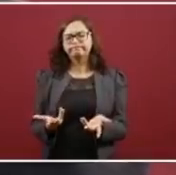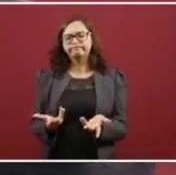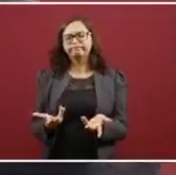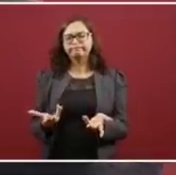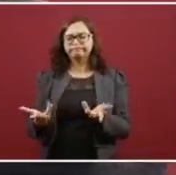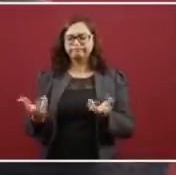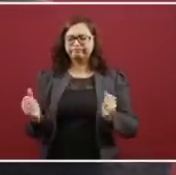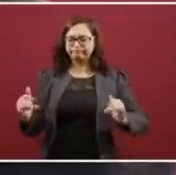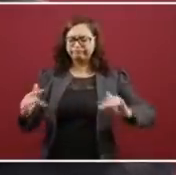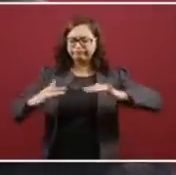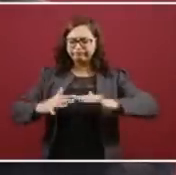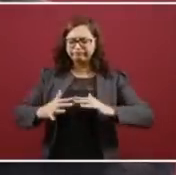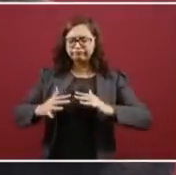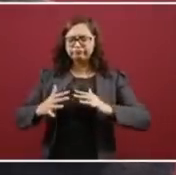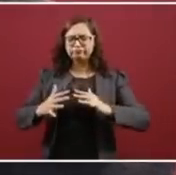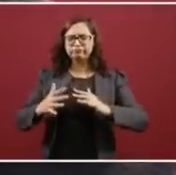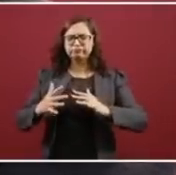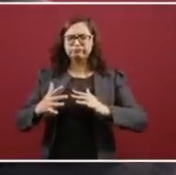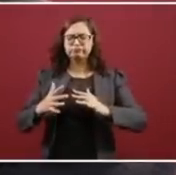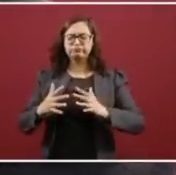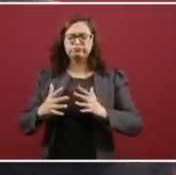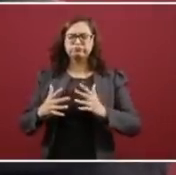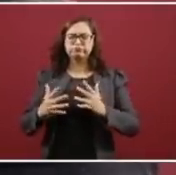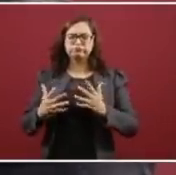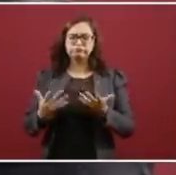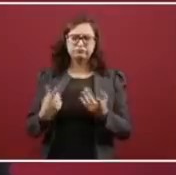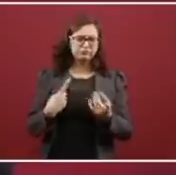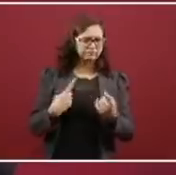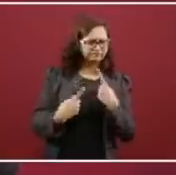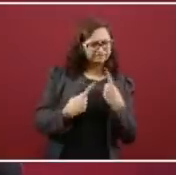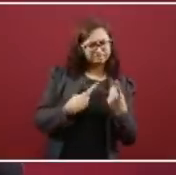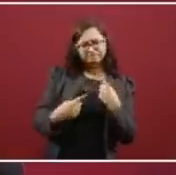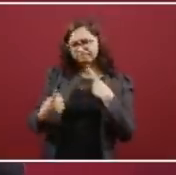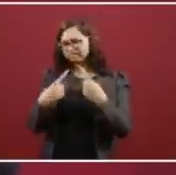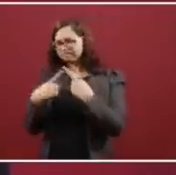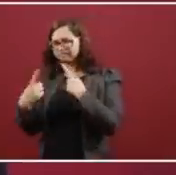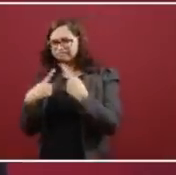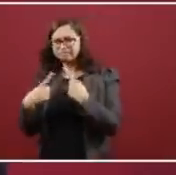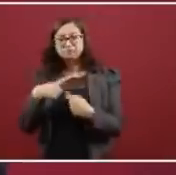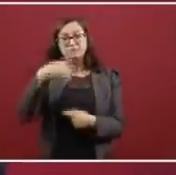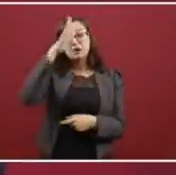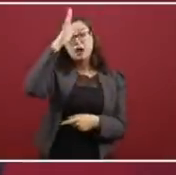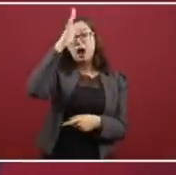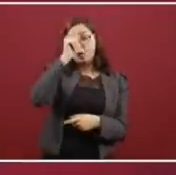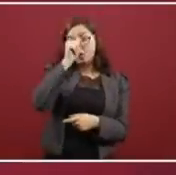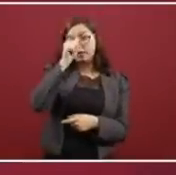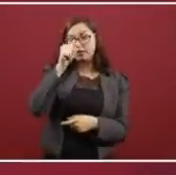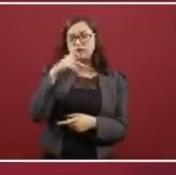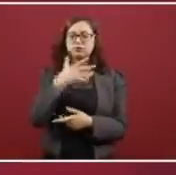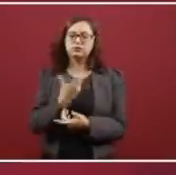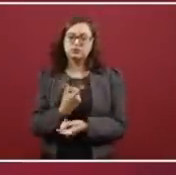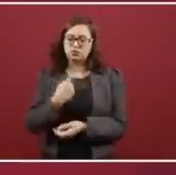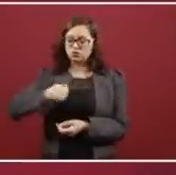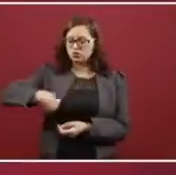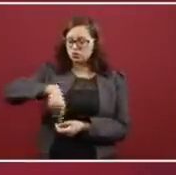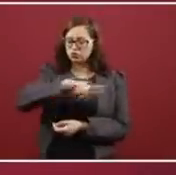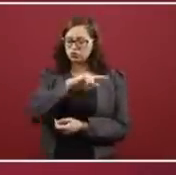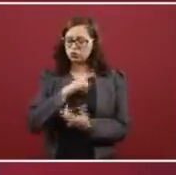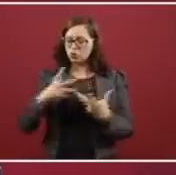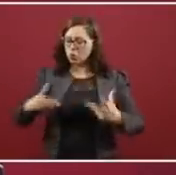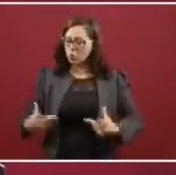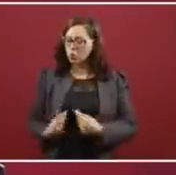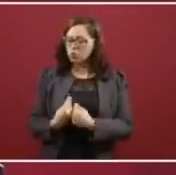reunirnos para ponernos de acuerdo hemos estado trabajando de manera muy